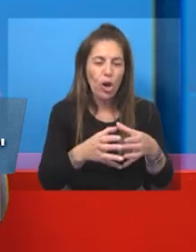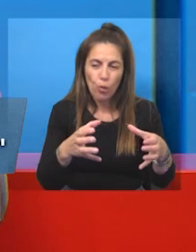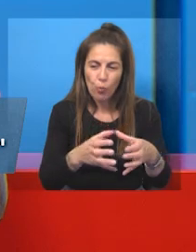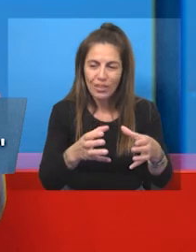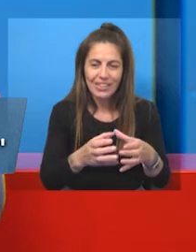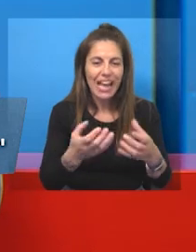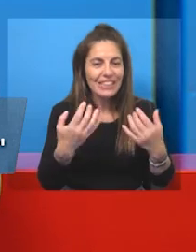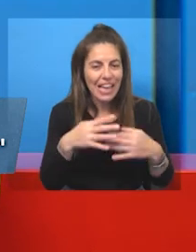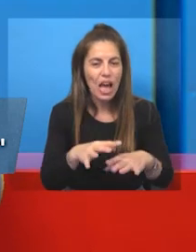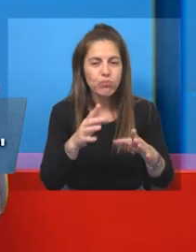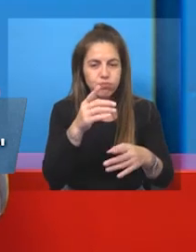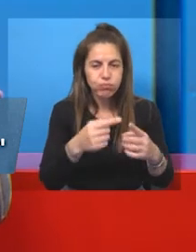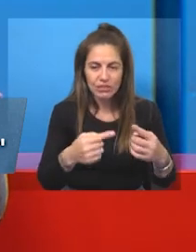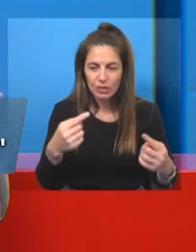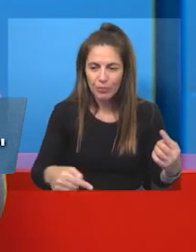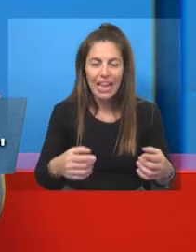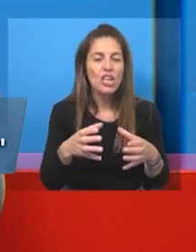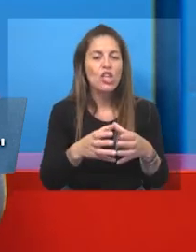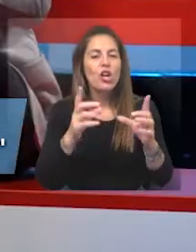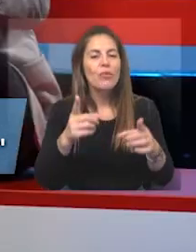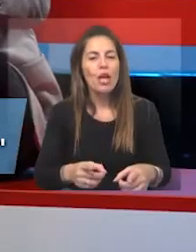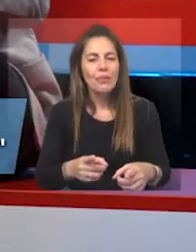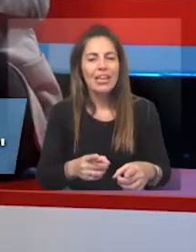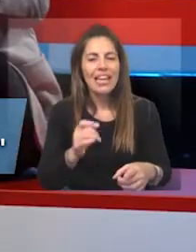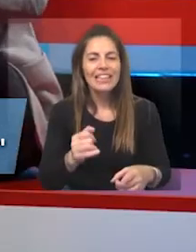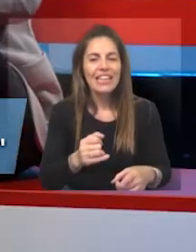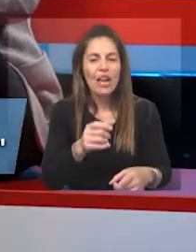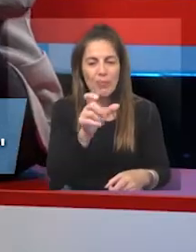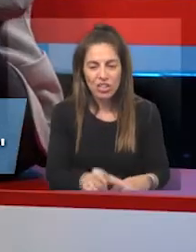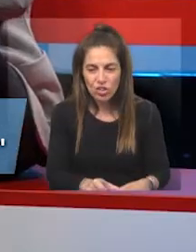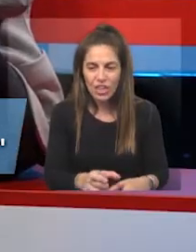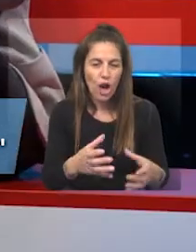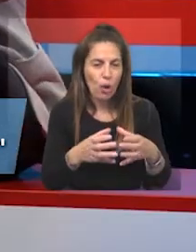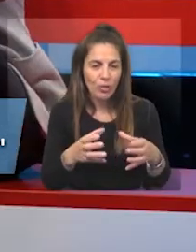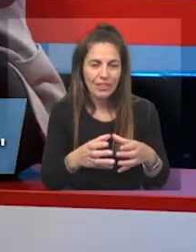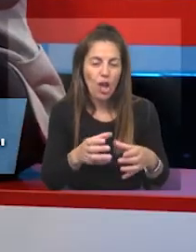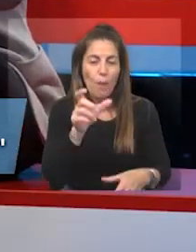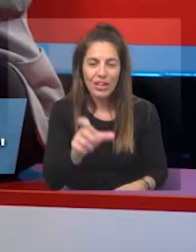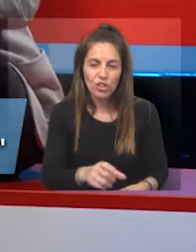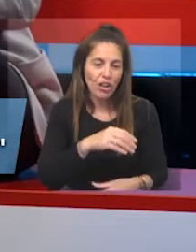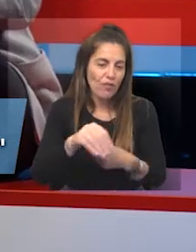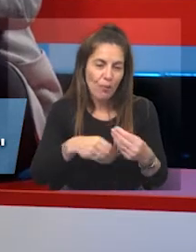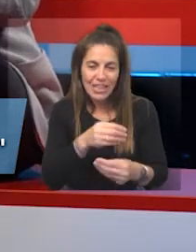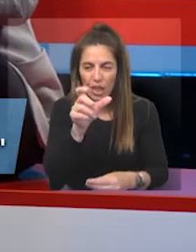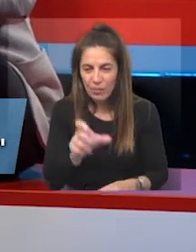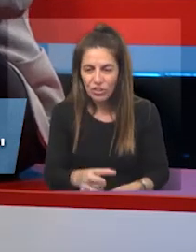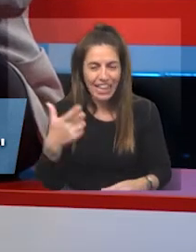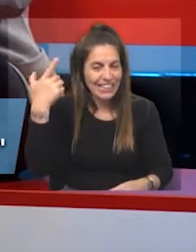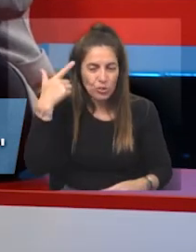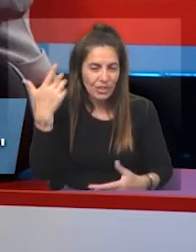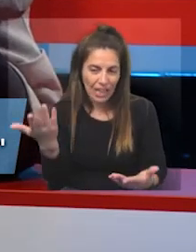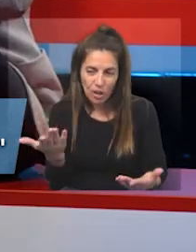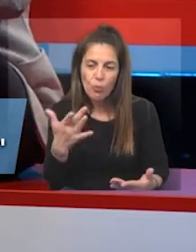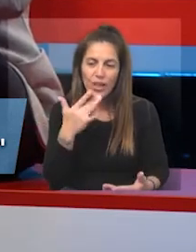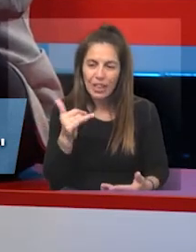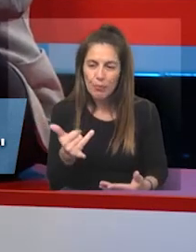y a la interdisciplina y en estos equipos también hay que tener agentes comunitarios personas que si con familiares de personas que se quitaron la vida